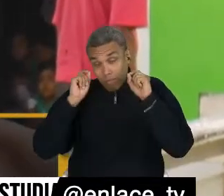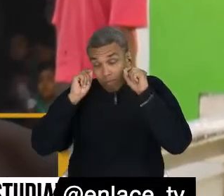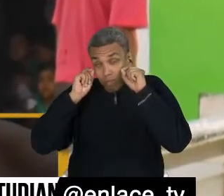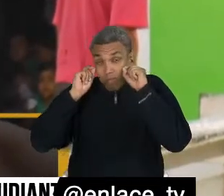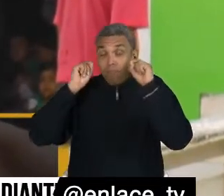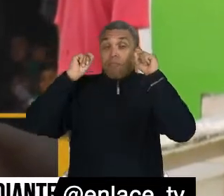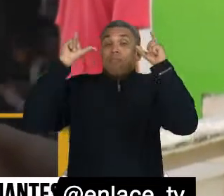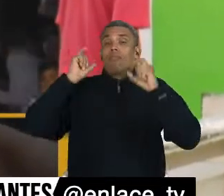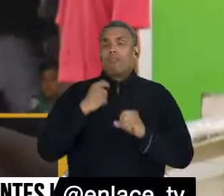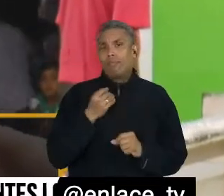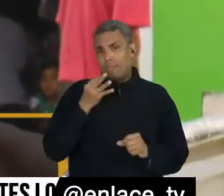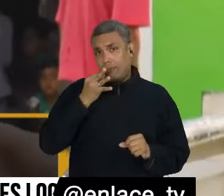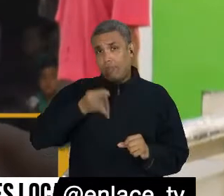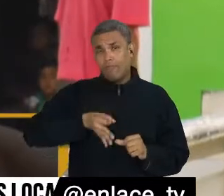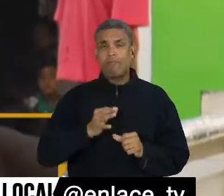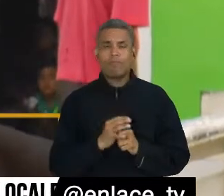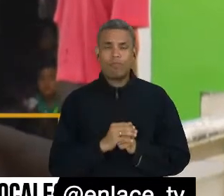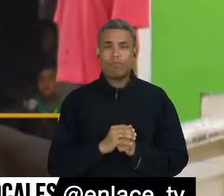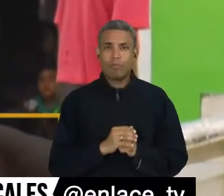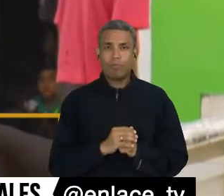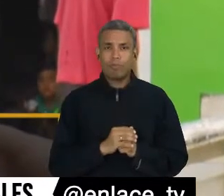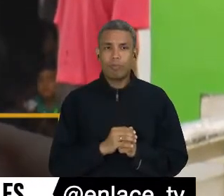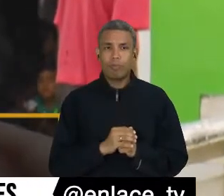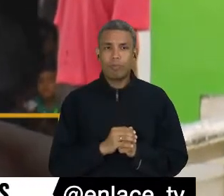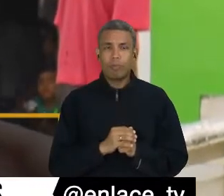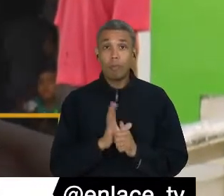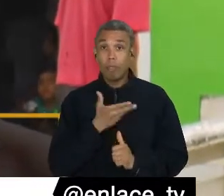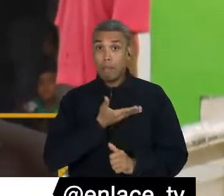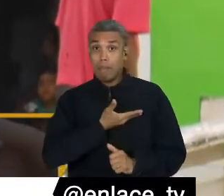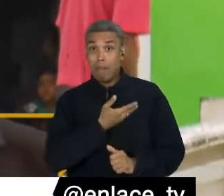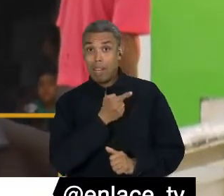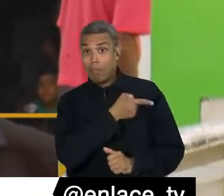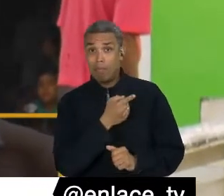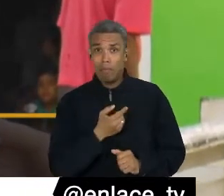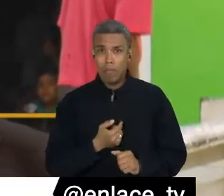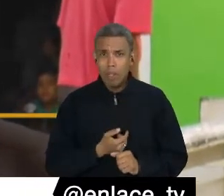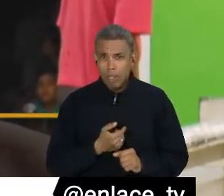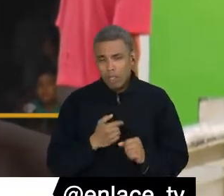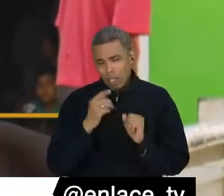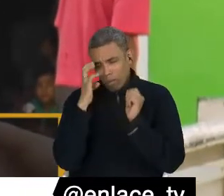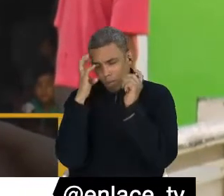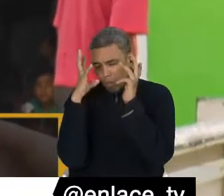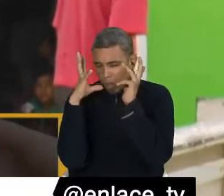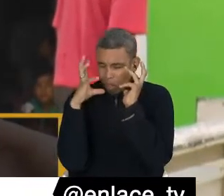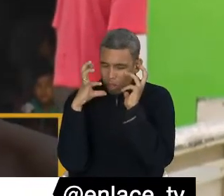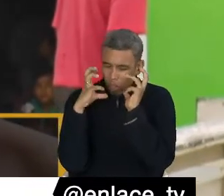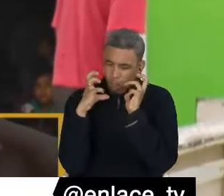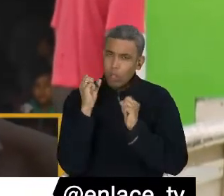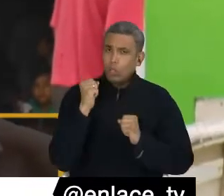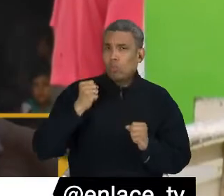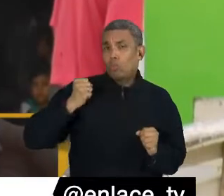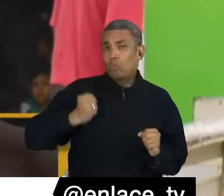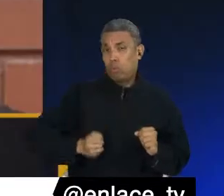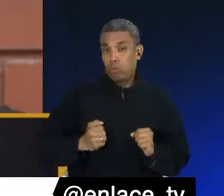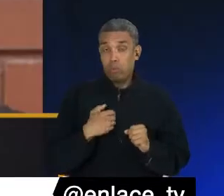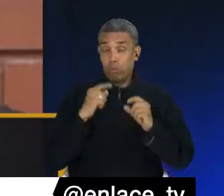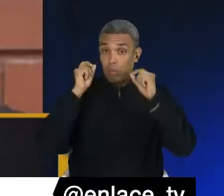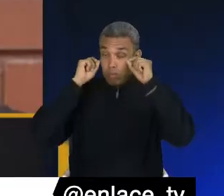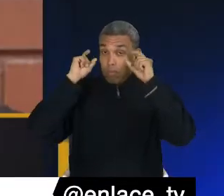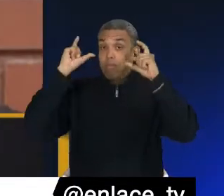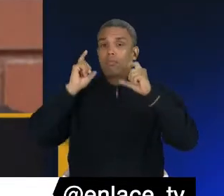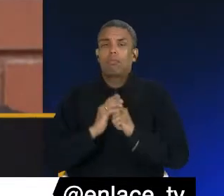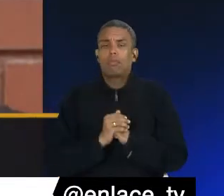no esperábamos esto y mi mamá está muy destrozada por esa noticia. Todos, porque de verdad que no esperábamos eso.